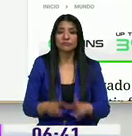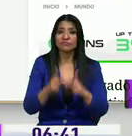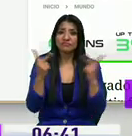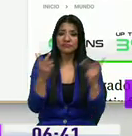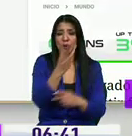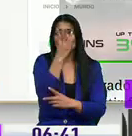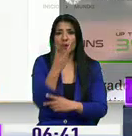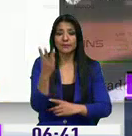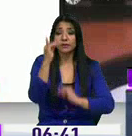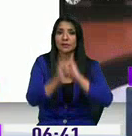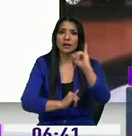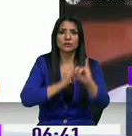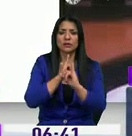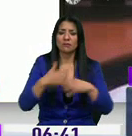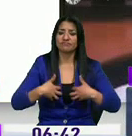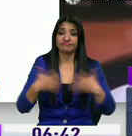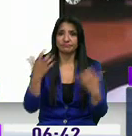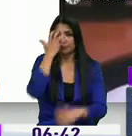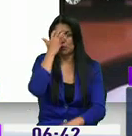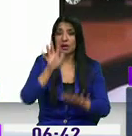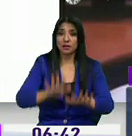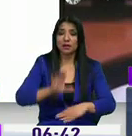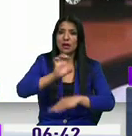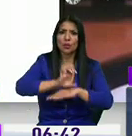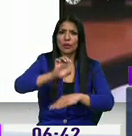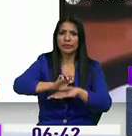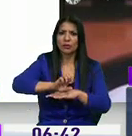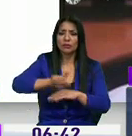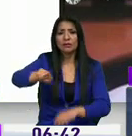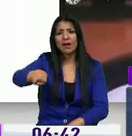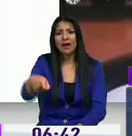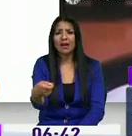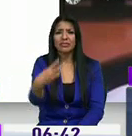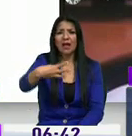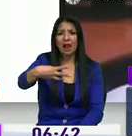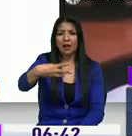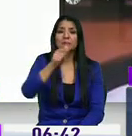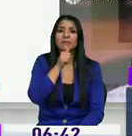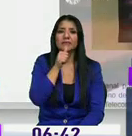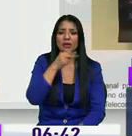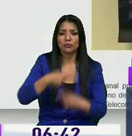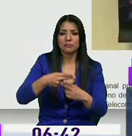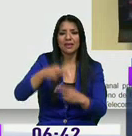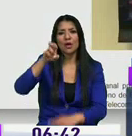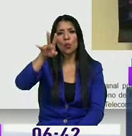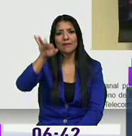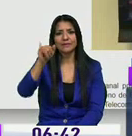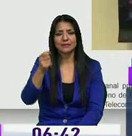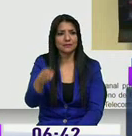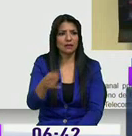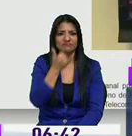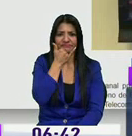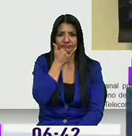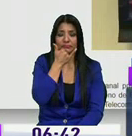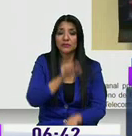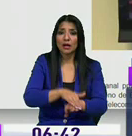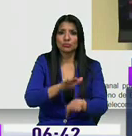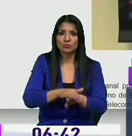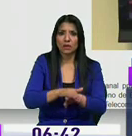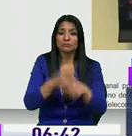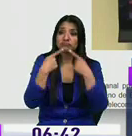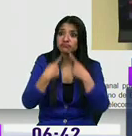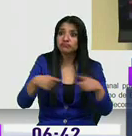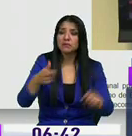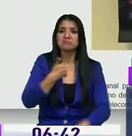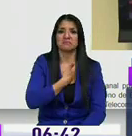preocupación por lo que actualmente ha gestado en ecuador' un medio televisivo privado de nombre ecuavisa el particular tiene que ver con una línea editorial de interés